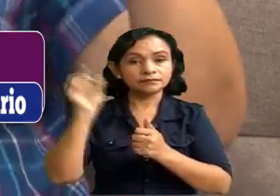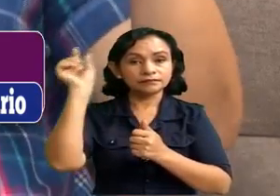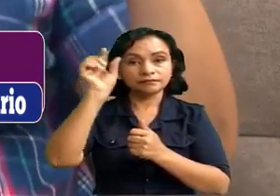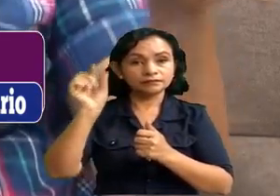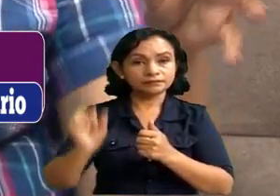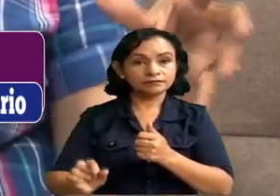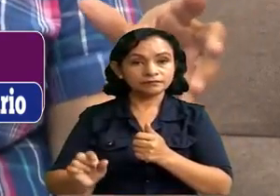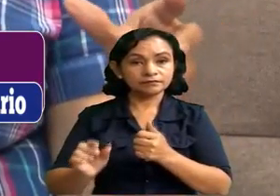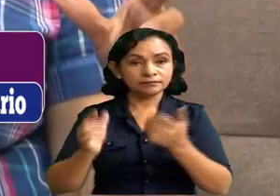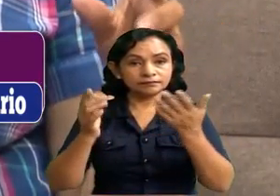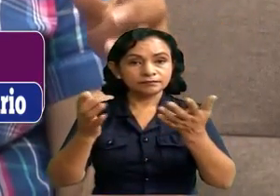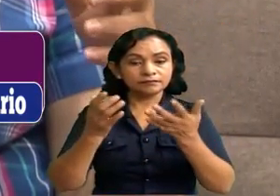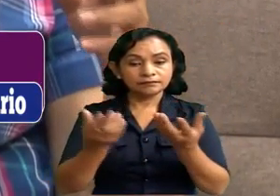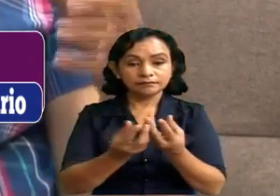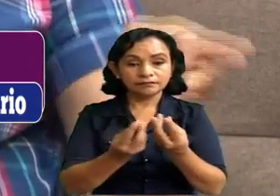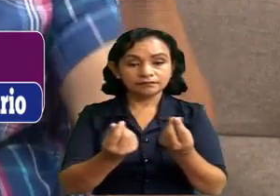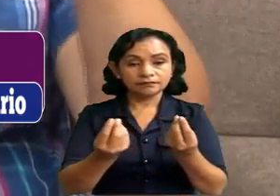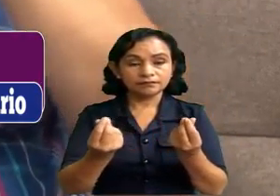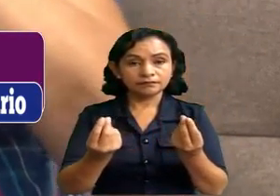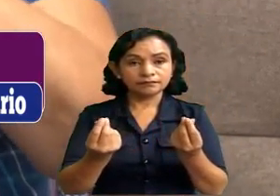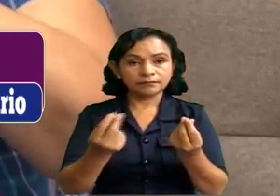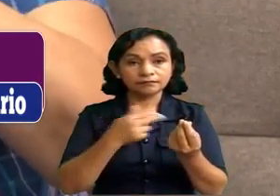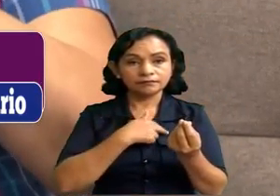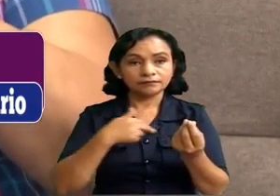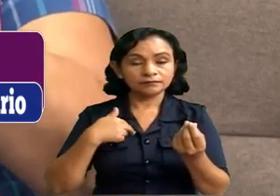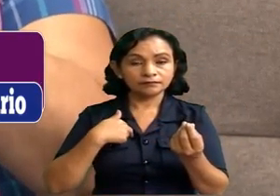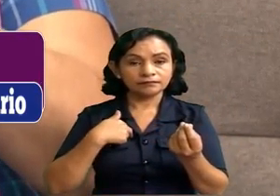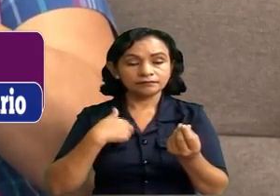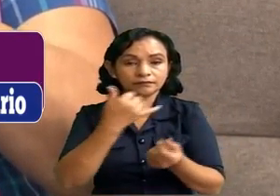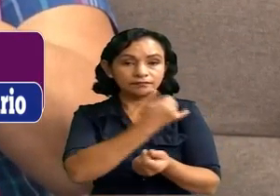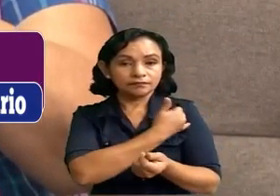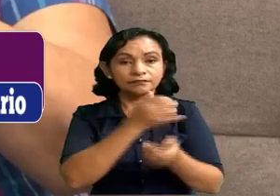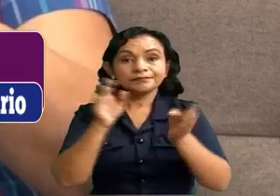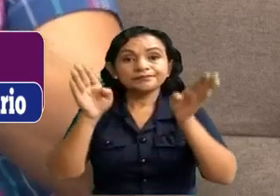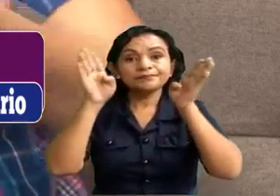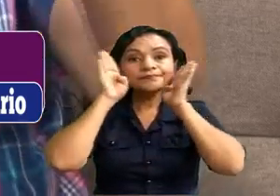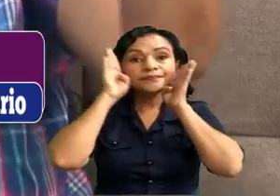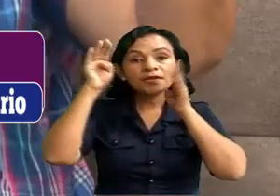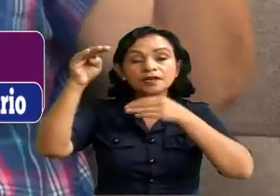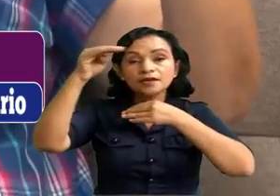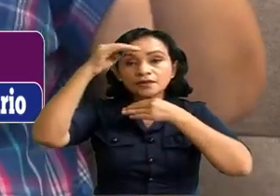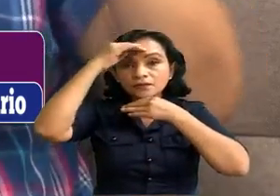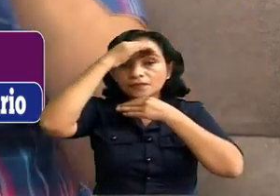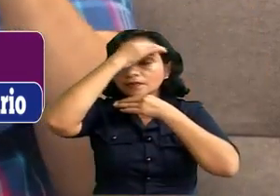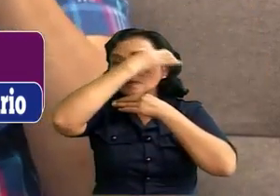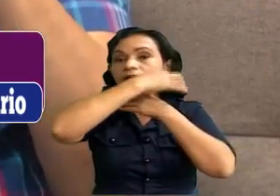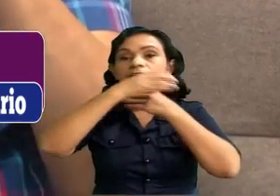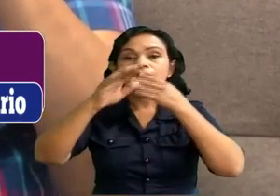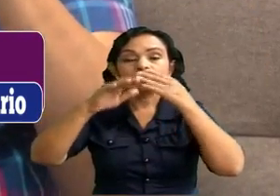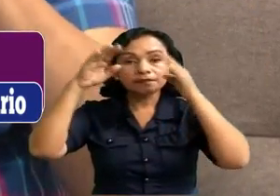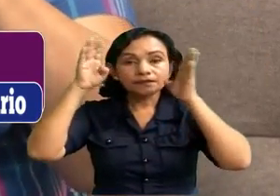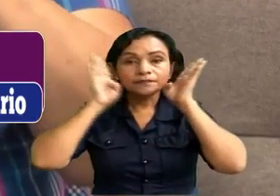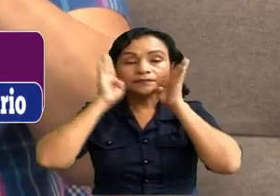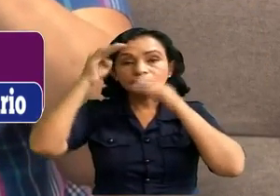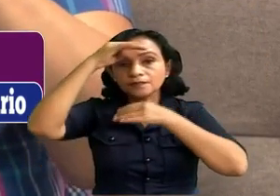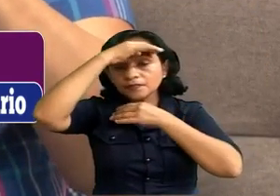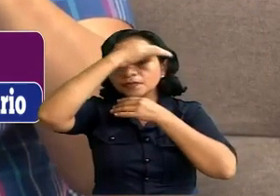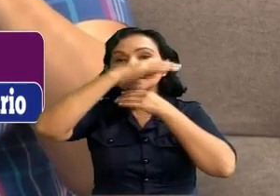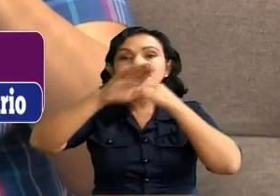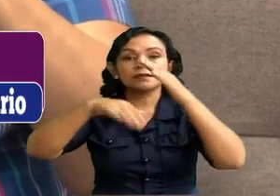y pedían el terreno donado, pero iba a ser un hospital privado que después te iba a dar una